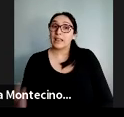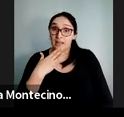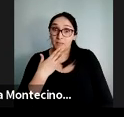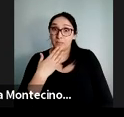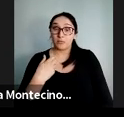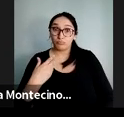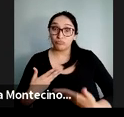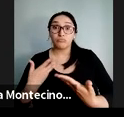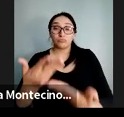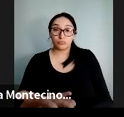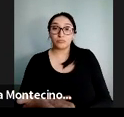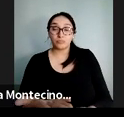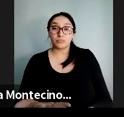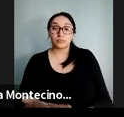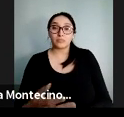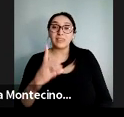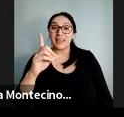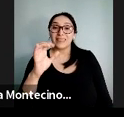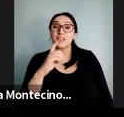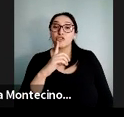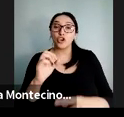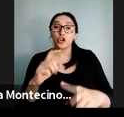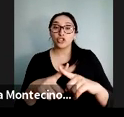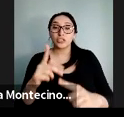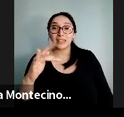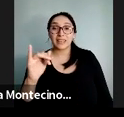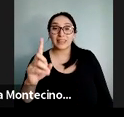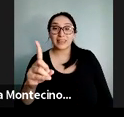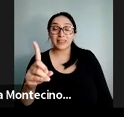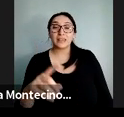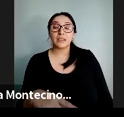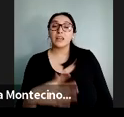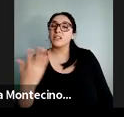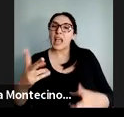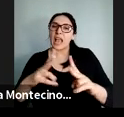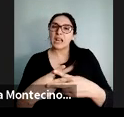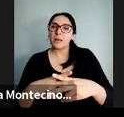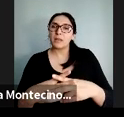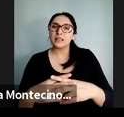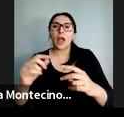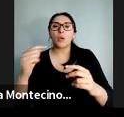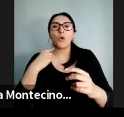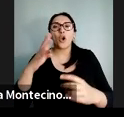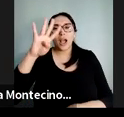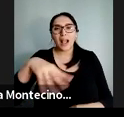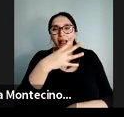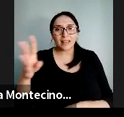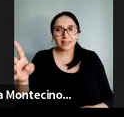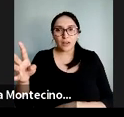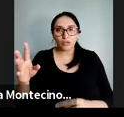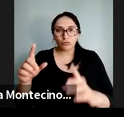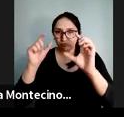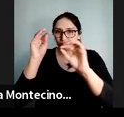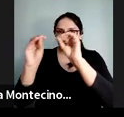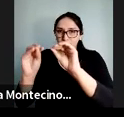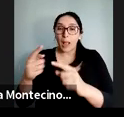recomiendo Data Detox Kit, que es una herramienta que te permite hacer un mini calendario de una semana, a la cual tú le dediques